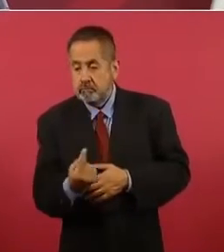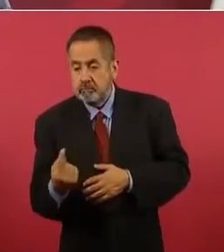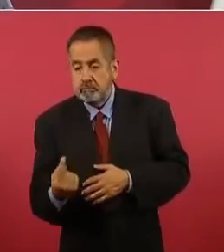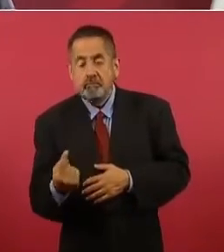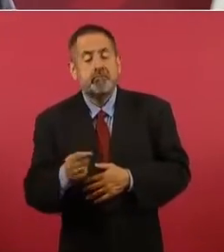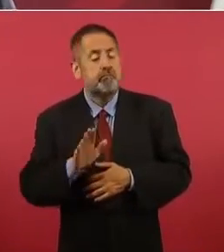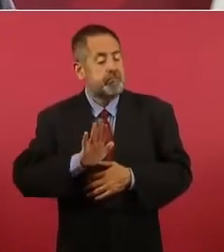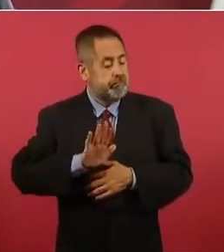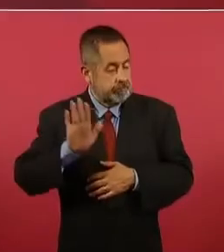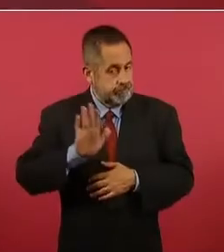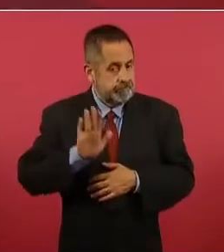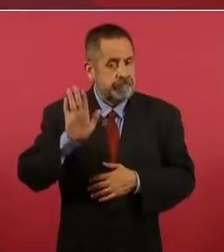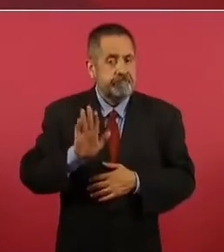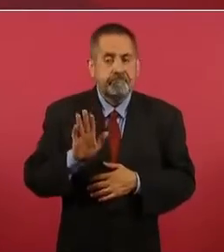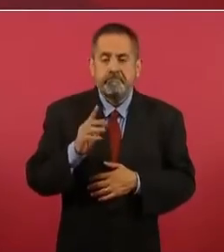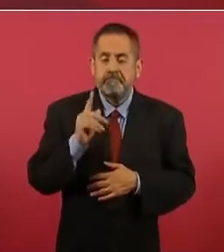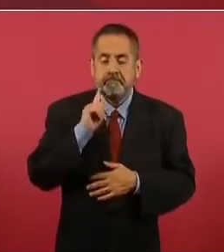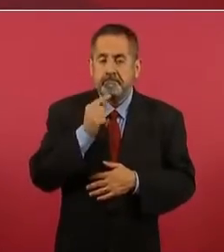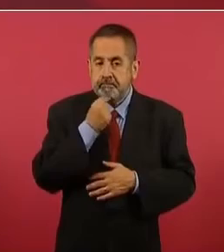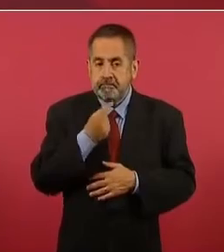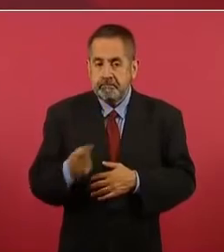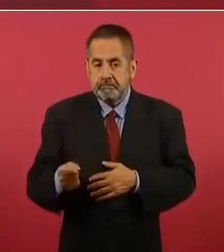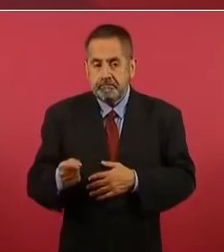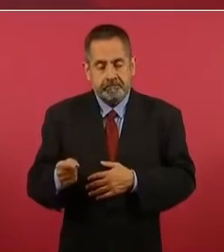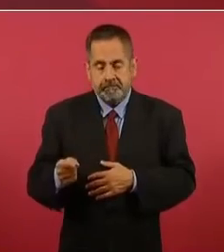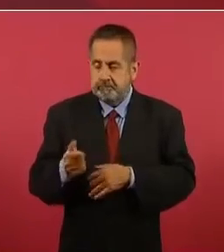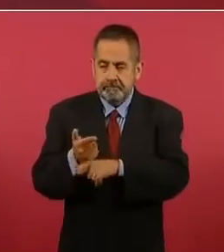y la liberaron.